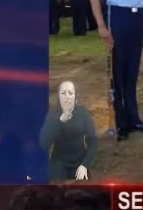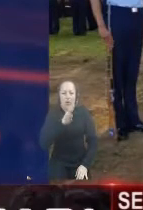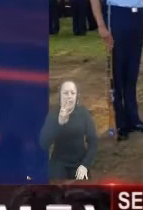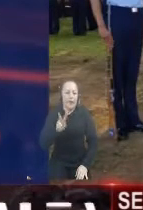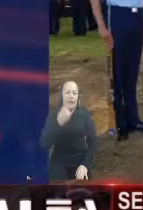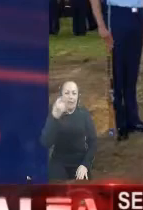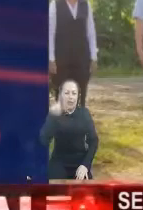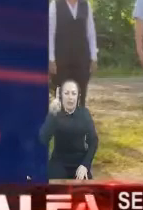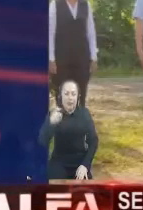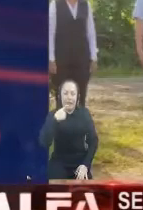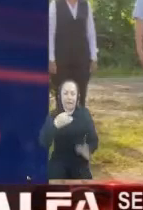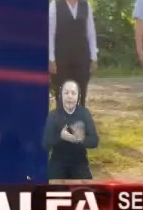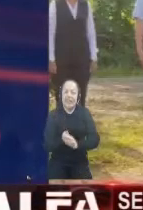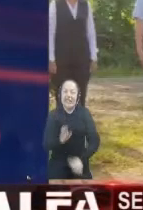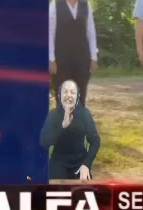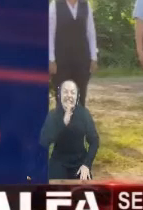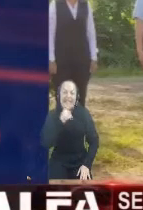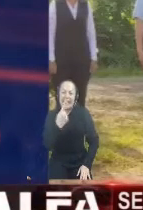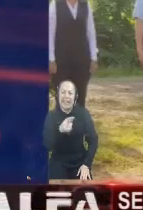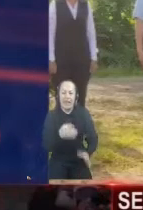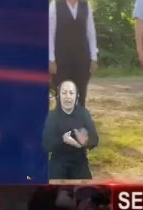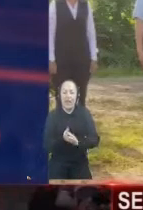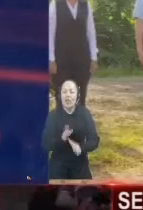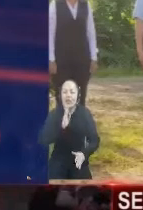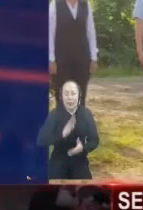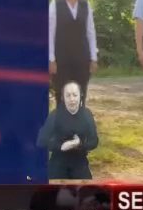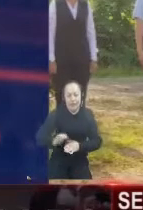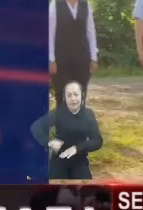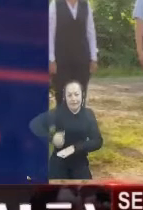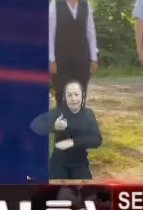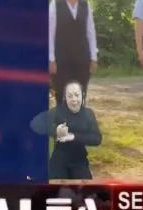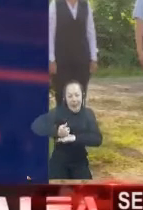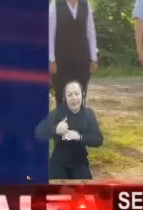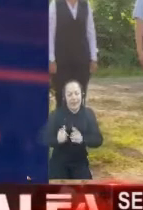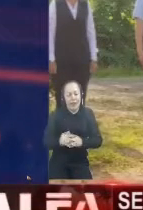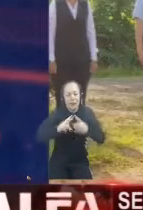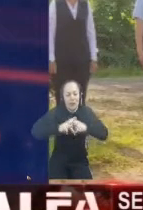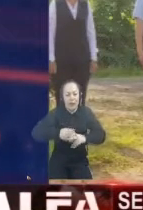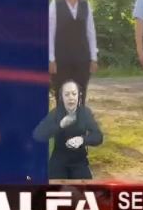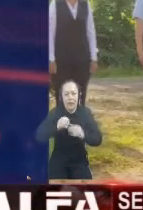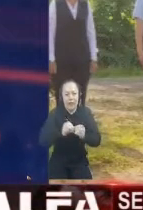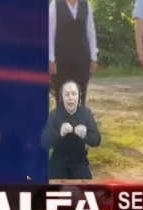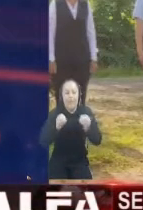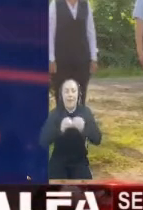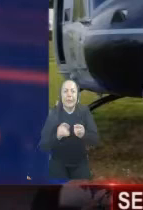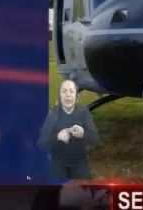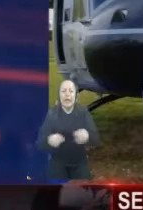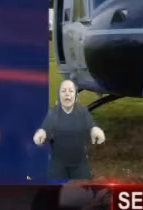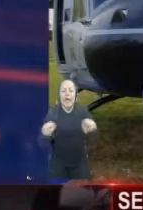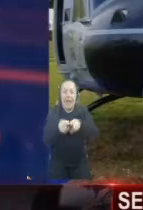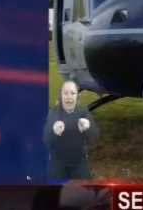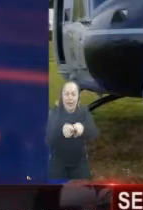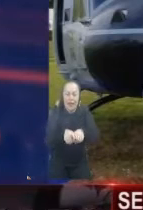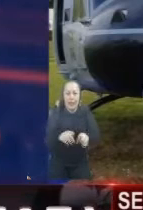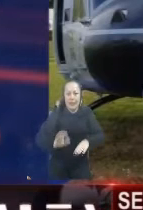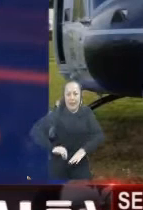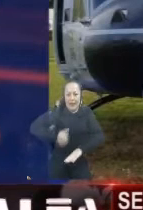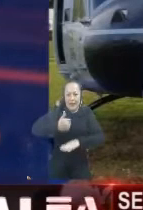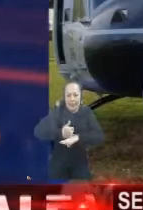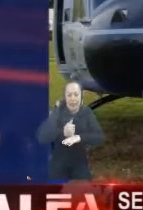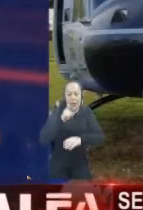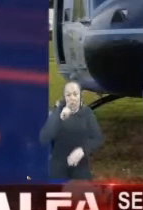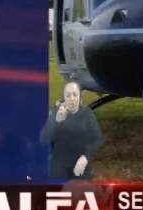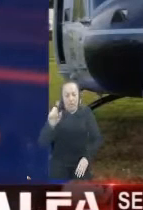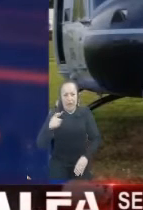FAC-4216, entre quienes se encontraba el técnico cuarto Reinel Gómez Antolines, hermano del técnico jefe Luis Javier